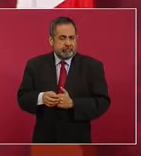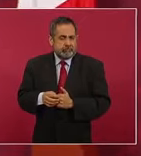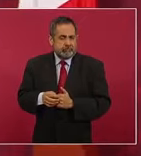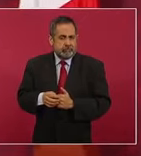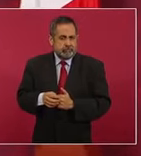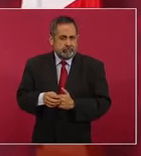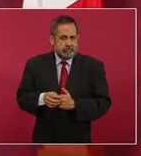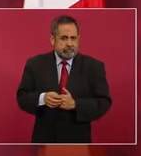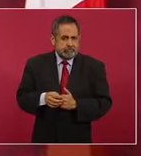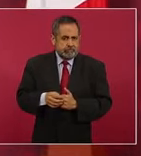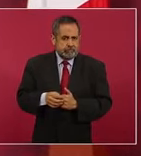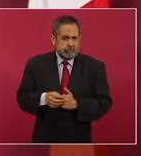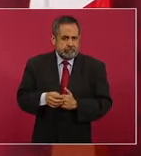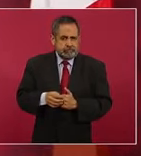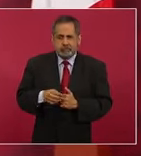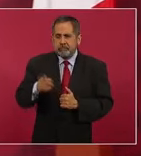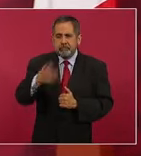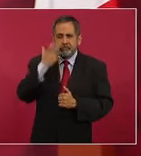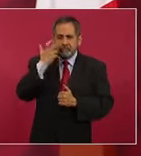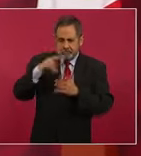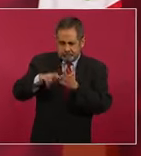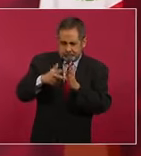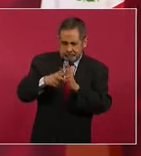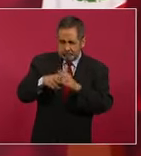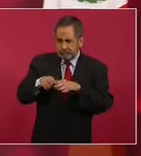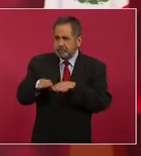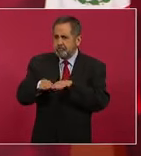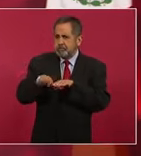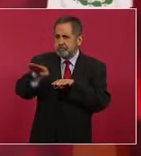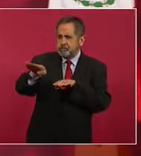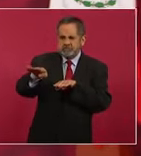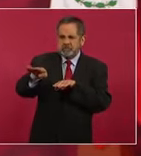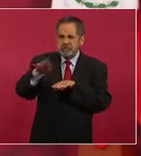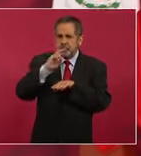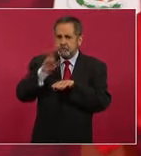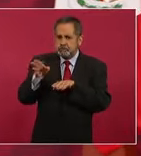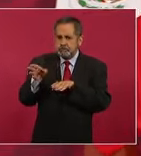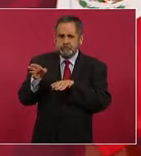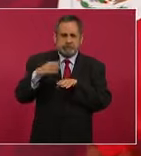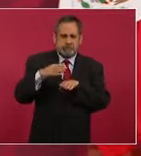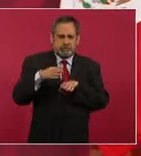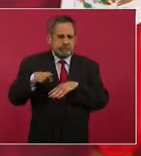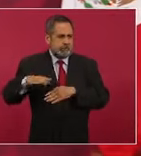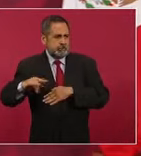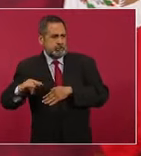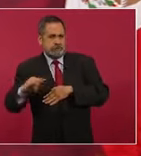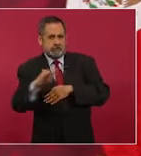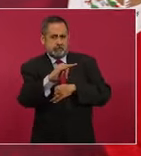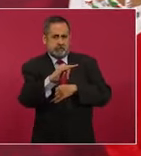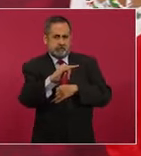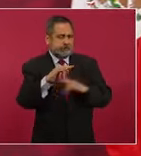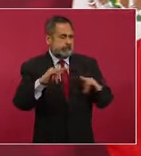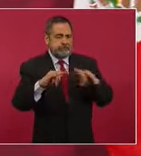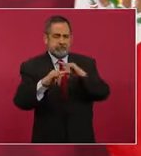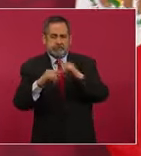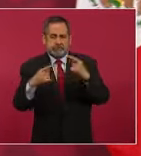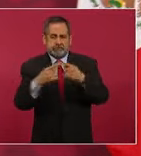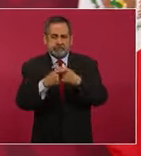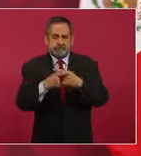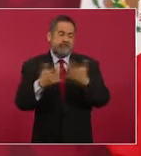se diera la interferencia en el espacio aéreo y se justificara